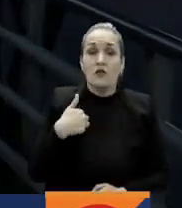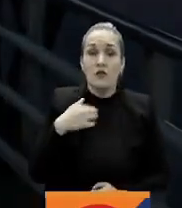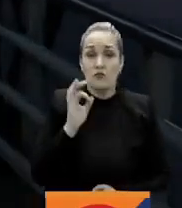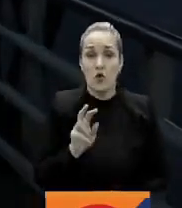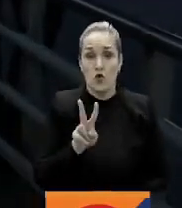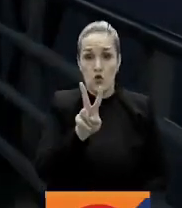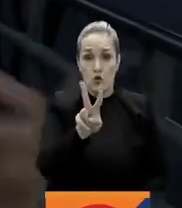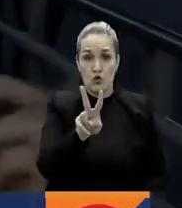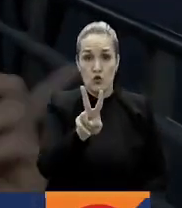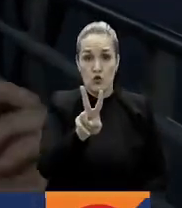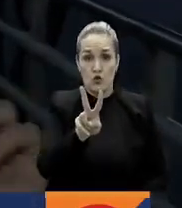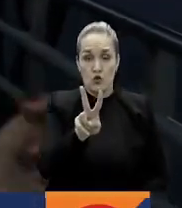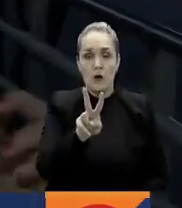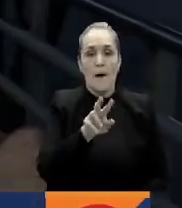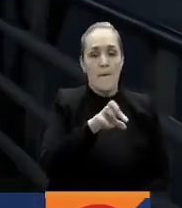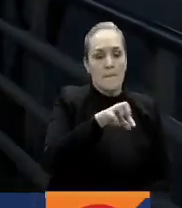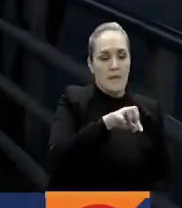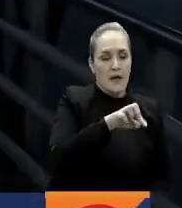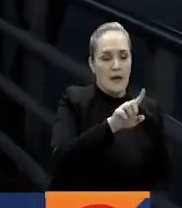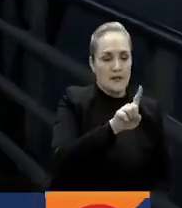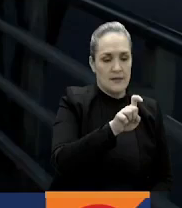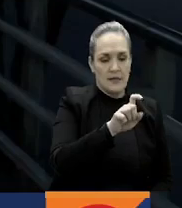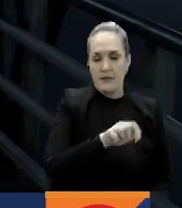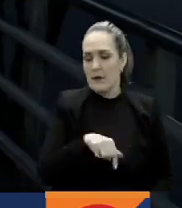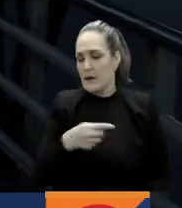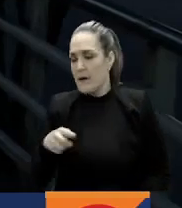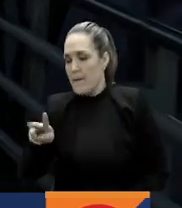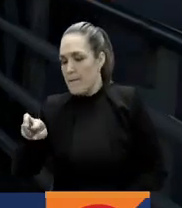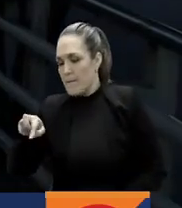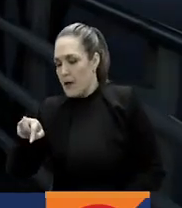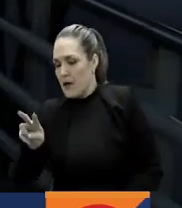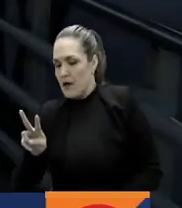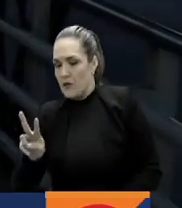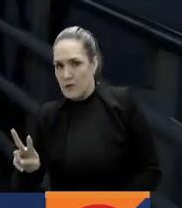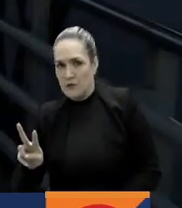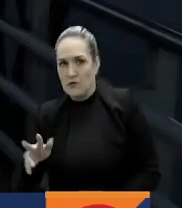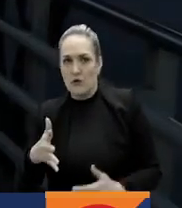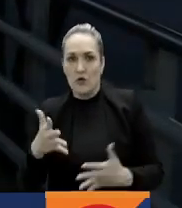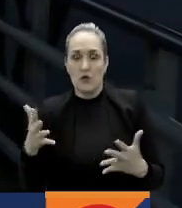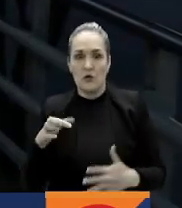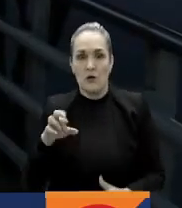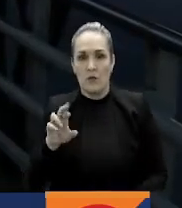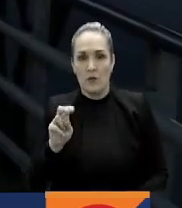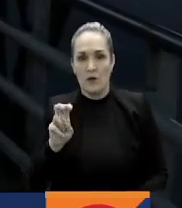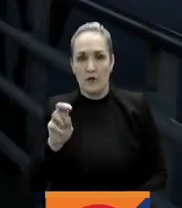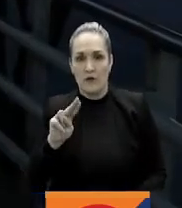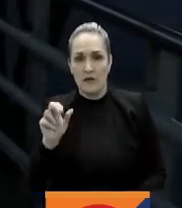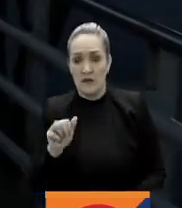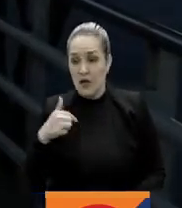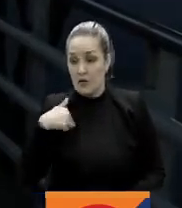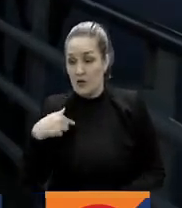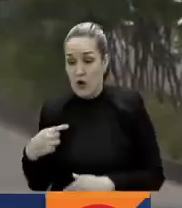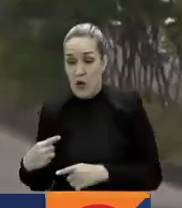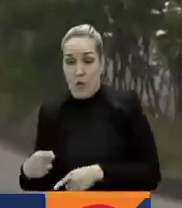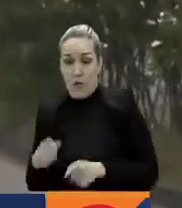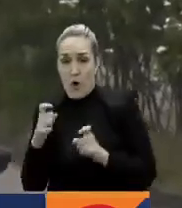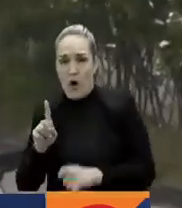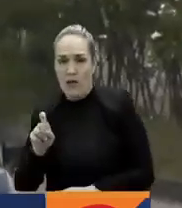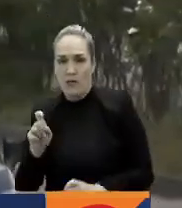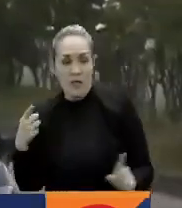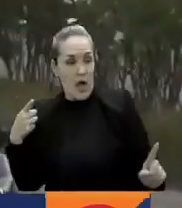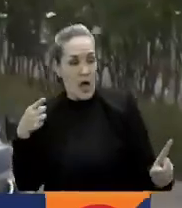2 buses, el P6 y el P2 en Provenza. Son las 6, llego a mi casa a las 7:20 más o menos.